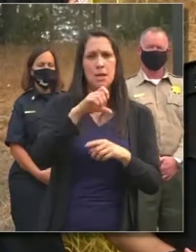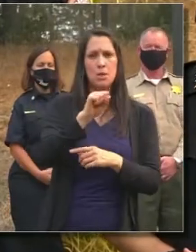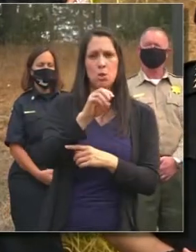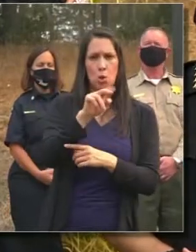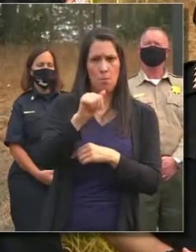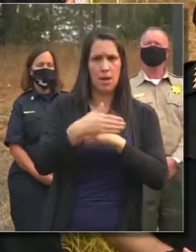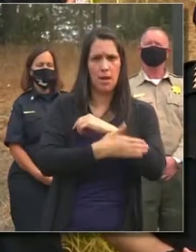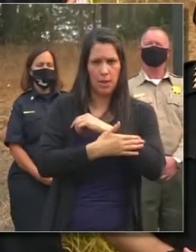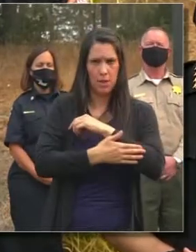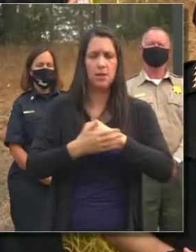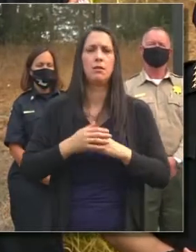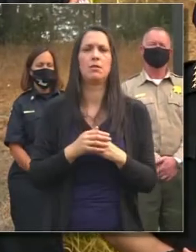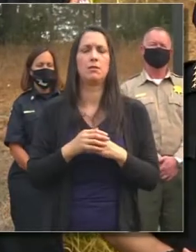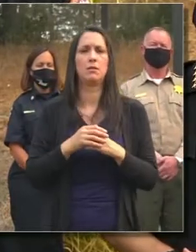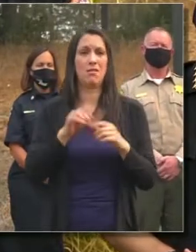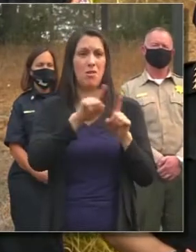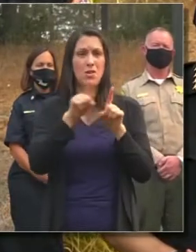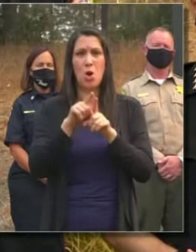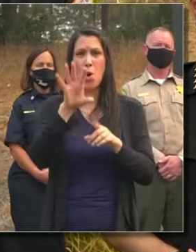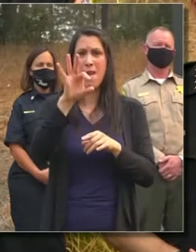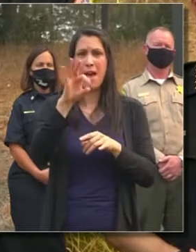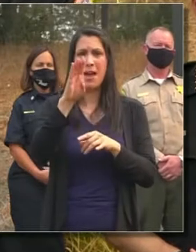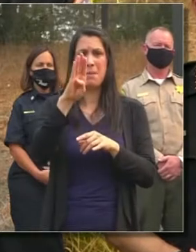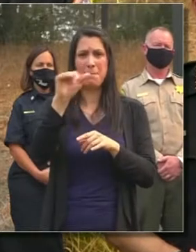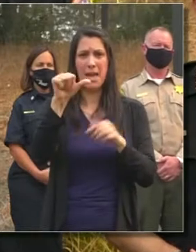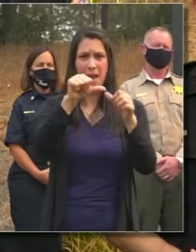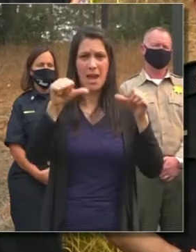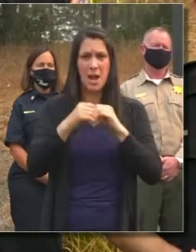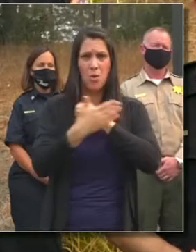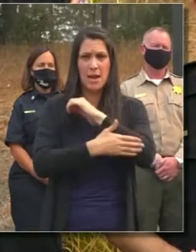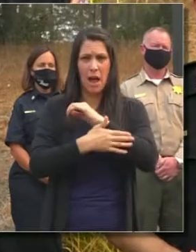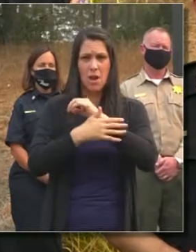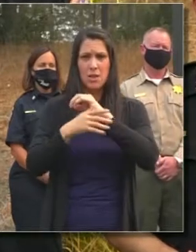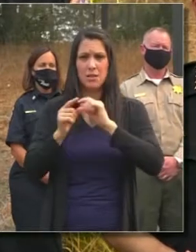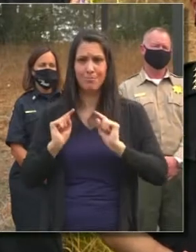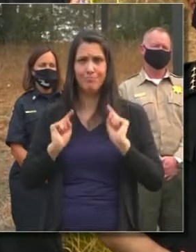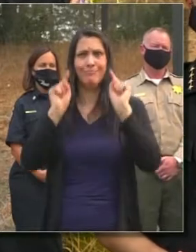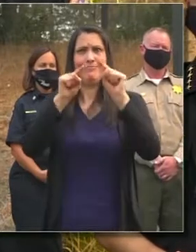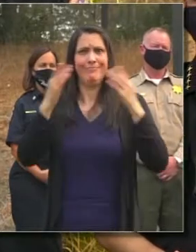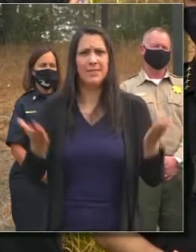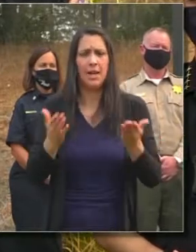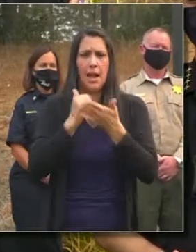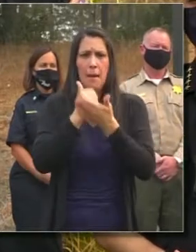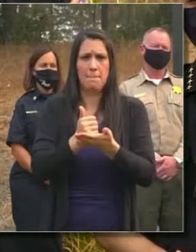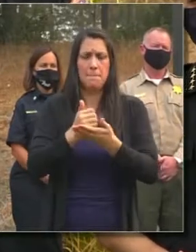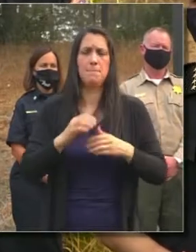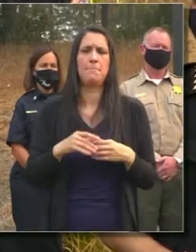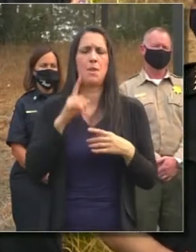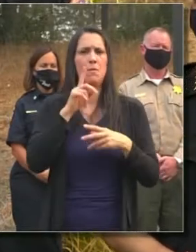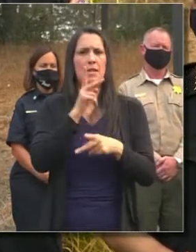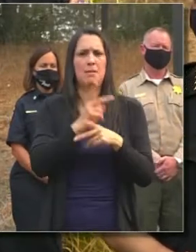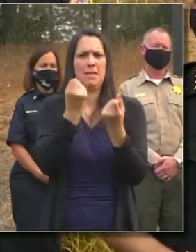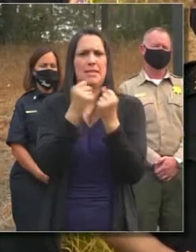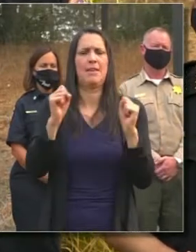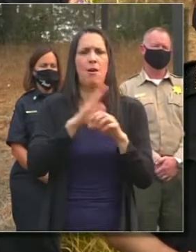condados de napa y sonoma con recursos de toda el área de la bahía y sin embargo seguimos manteniendo nuestras responsabilidades de patrullas y mantenerlos a ustedes